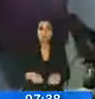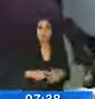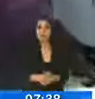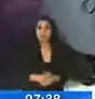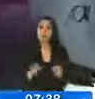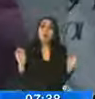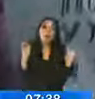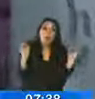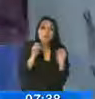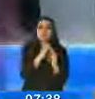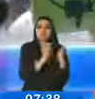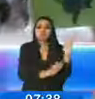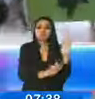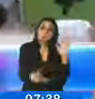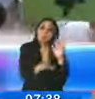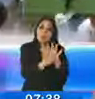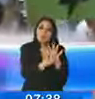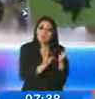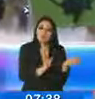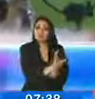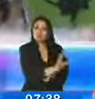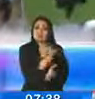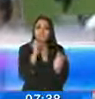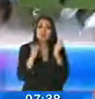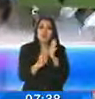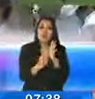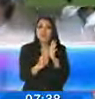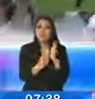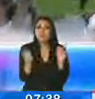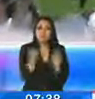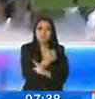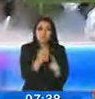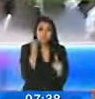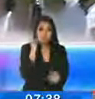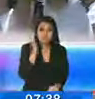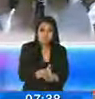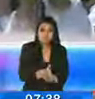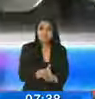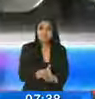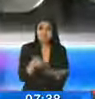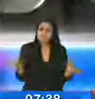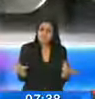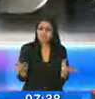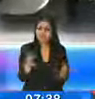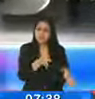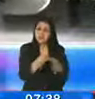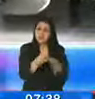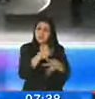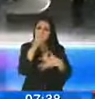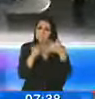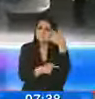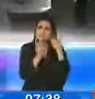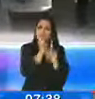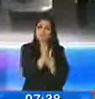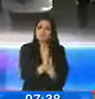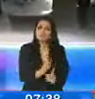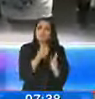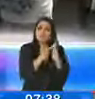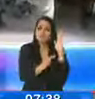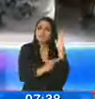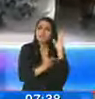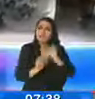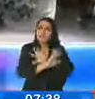varios proyectos de ley, como el de la erradicación de la violencia de género contra la mujer. Explican que hay varios puntos de la normativa que no